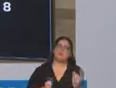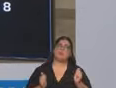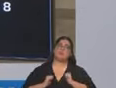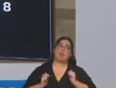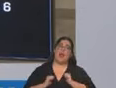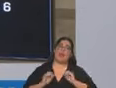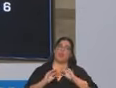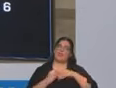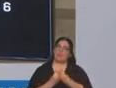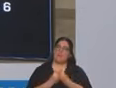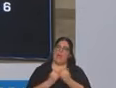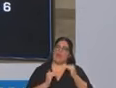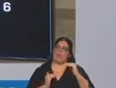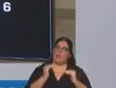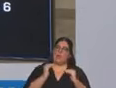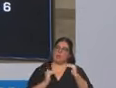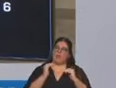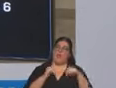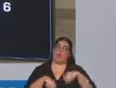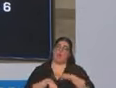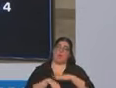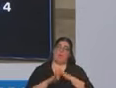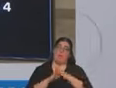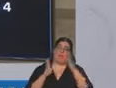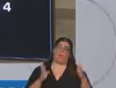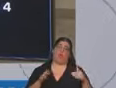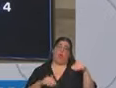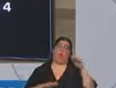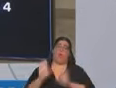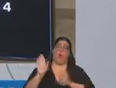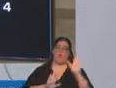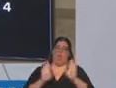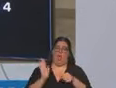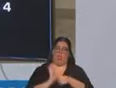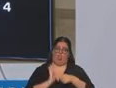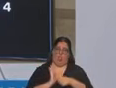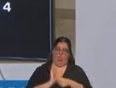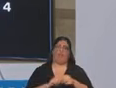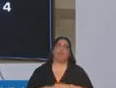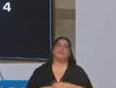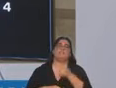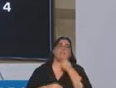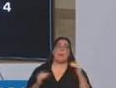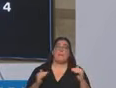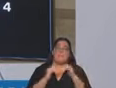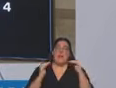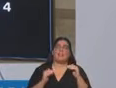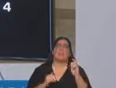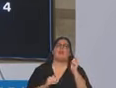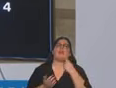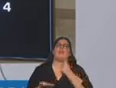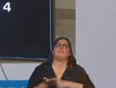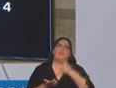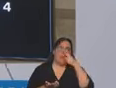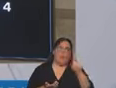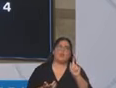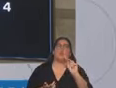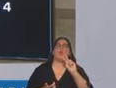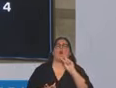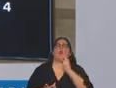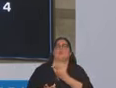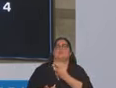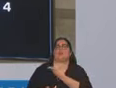muy ajustado se está votando en este momento Si hubiera empate debe desempatar Victoria villarruel que está